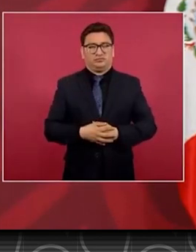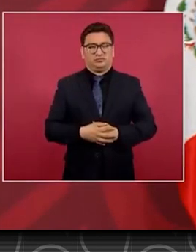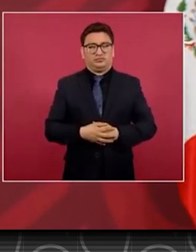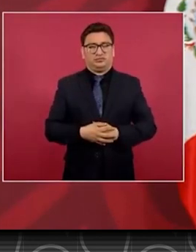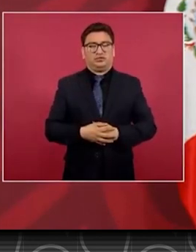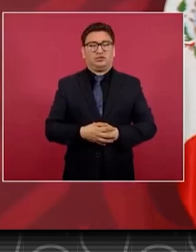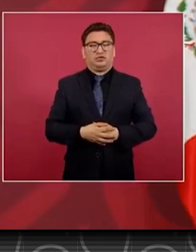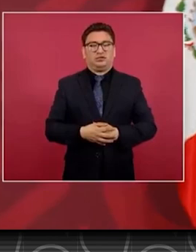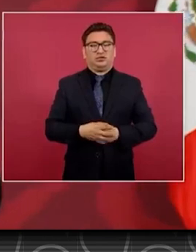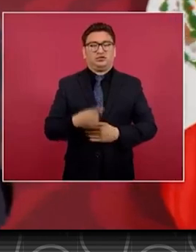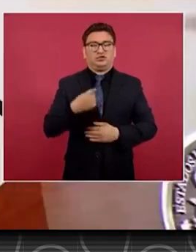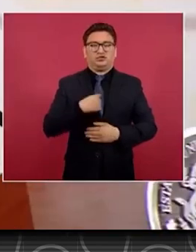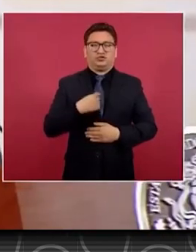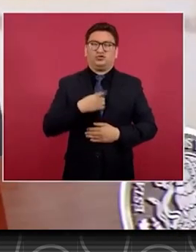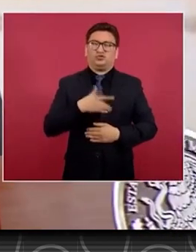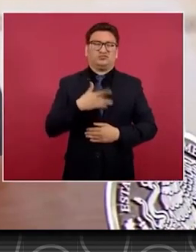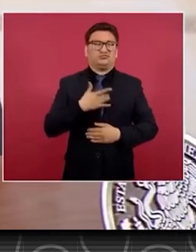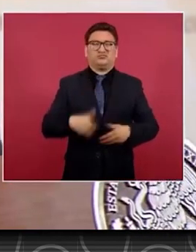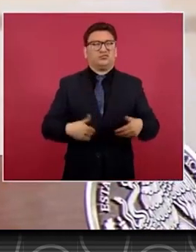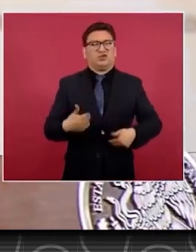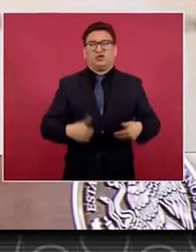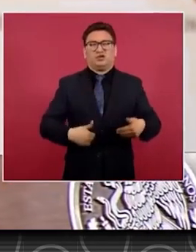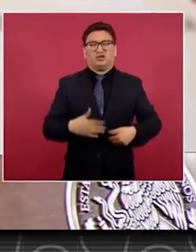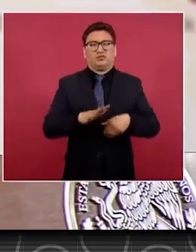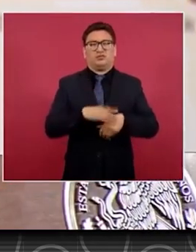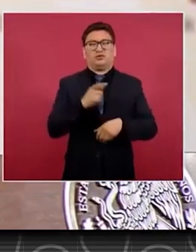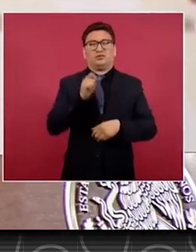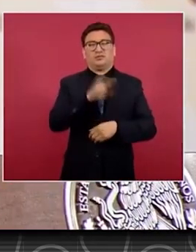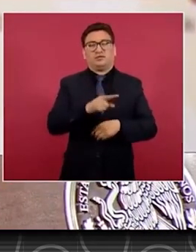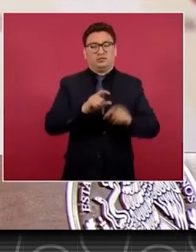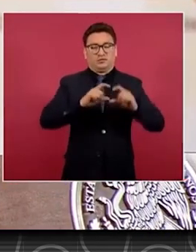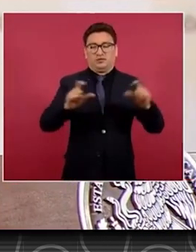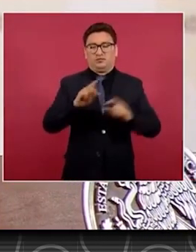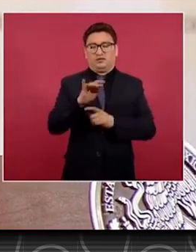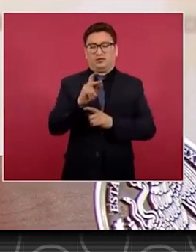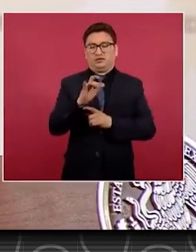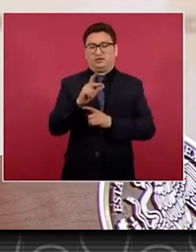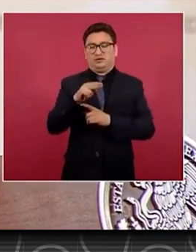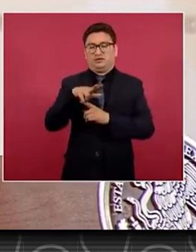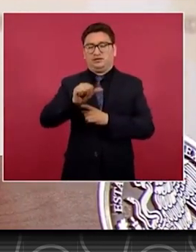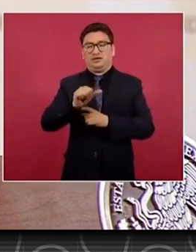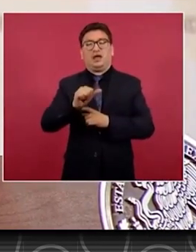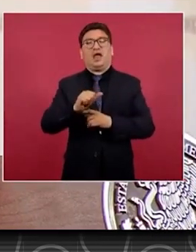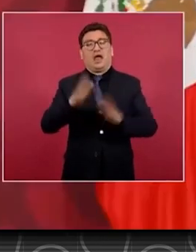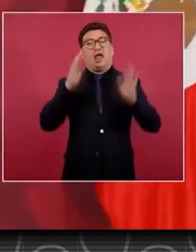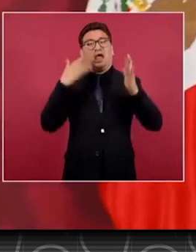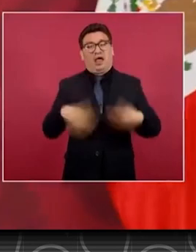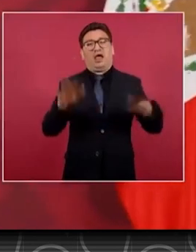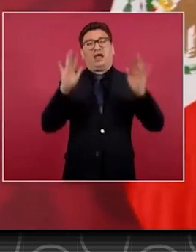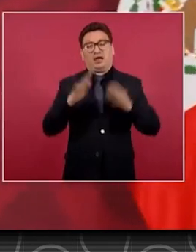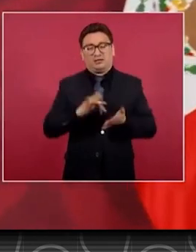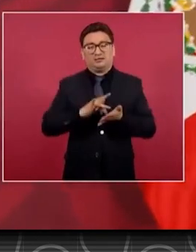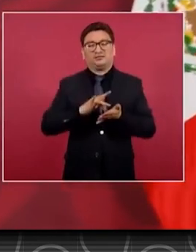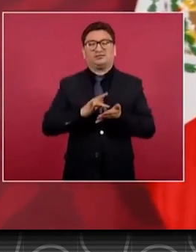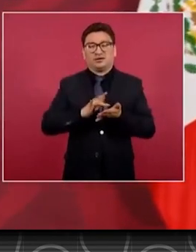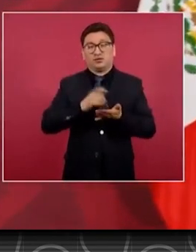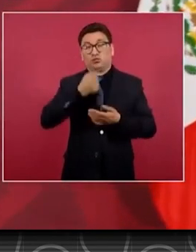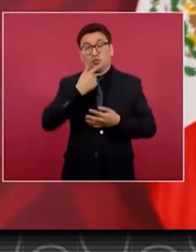hacer algo. Le voy a hacer la competencia a la vitacilina. Ah, qué buena medicina.